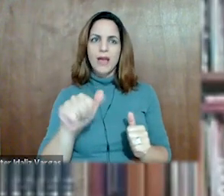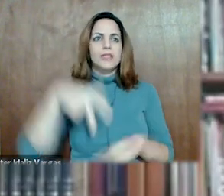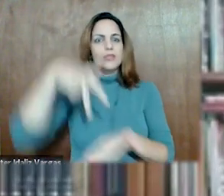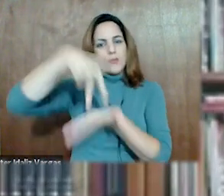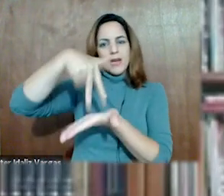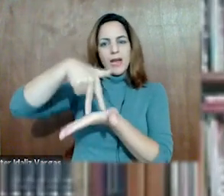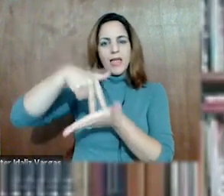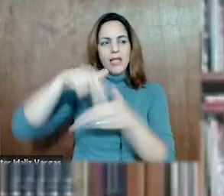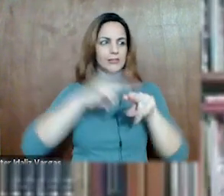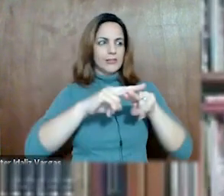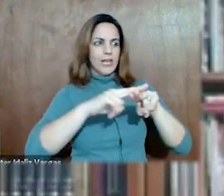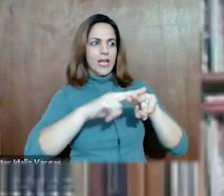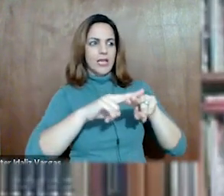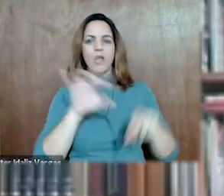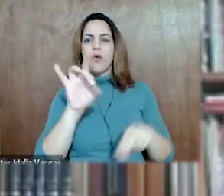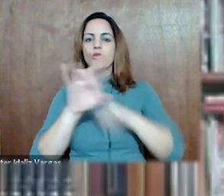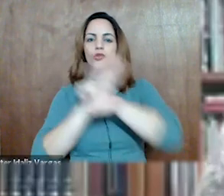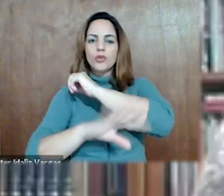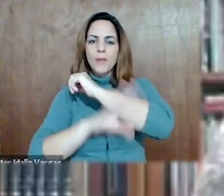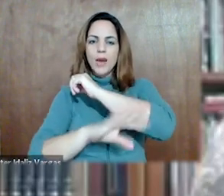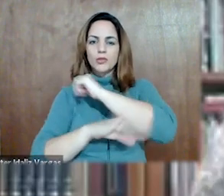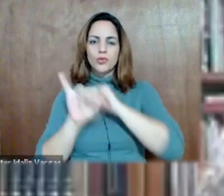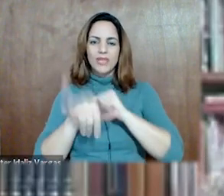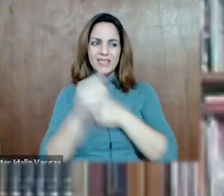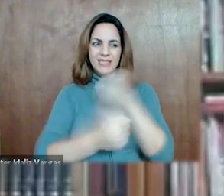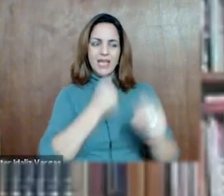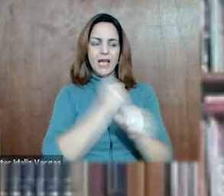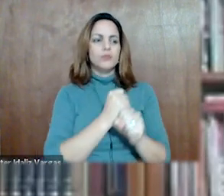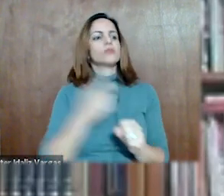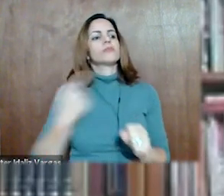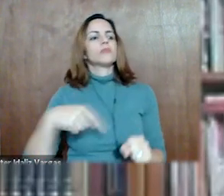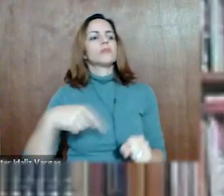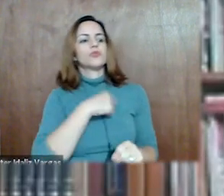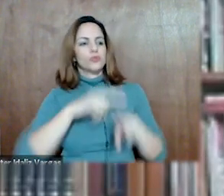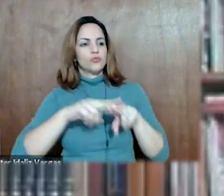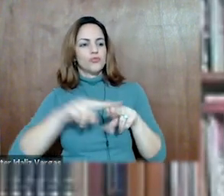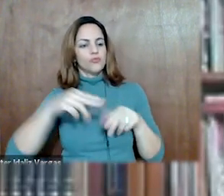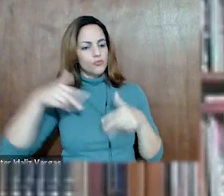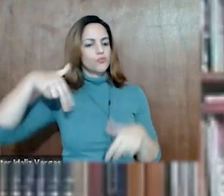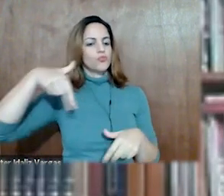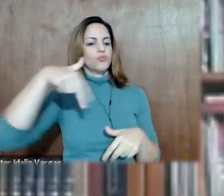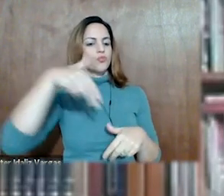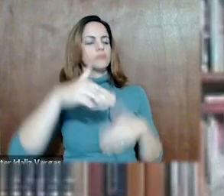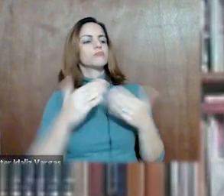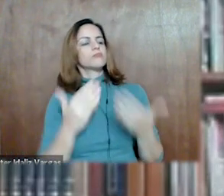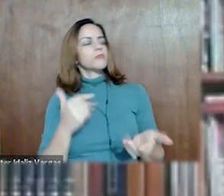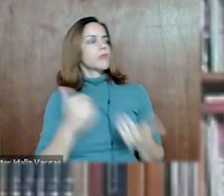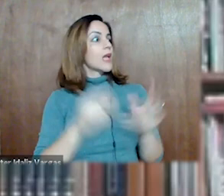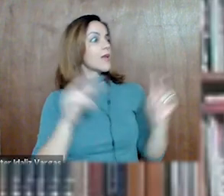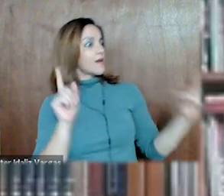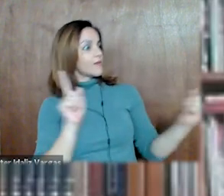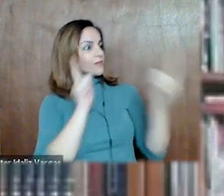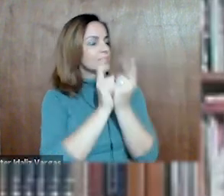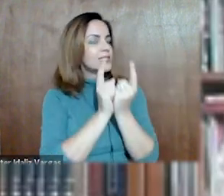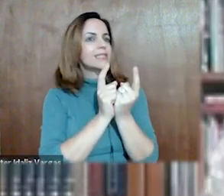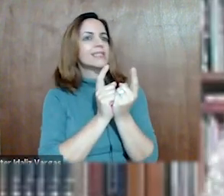Nueva York del 8 de marzo de ese año. Yo me la encontré en la parada, estábamos conversando porque ella había hecho unas visitas a Puerto Rico